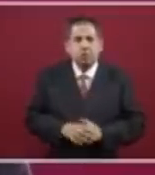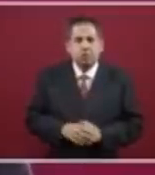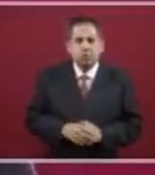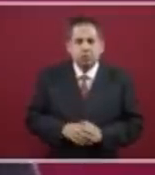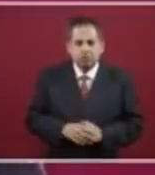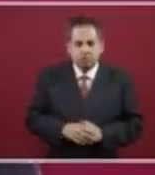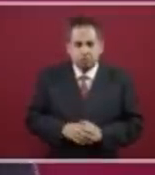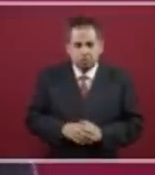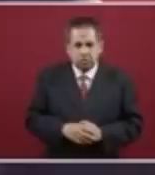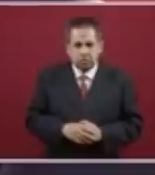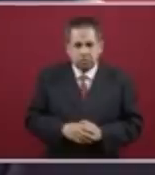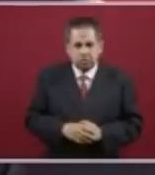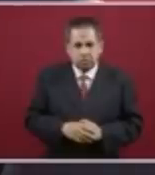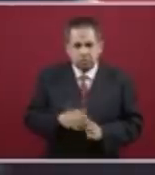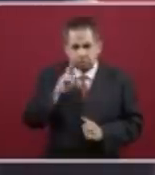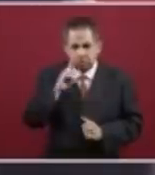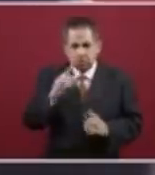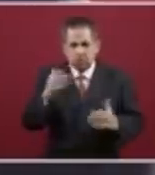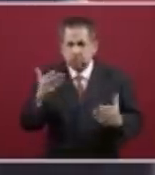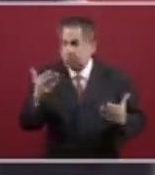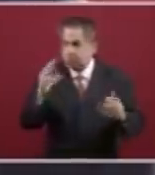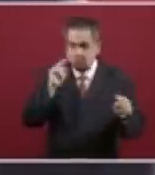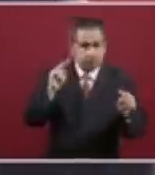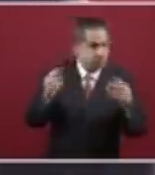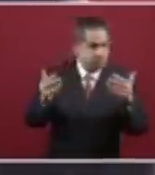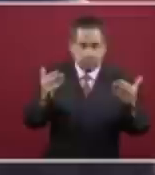por el espejo de que no vengan detrás de mí